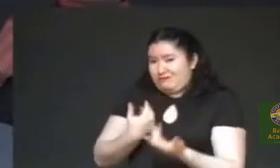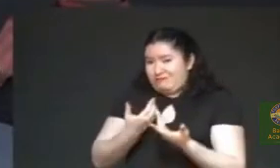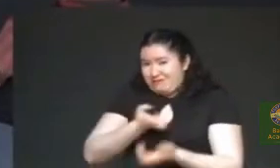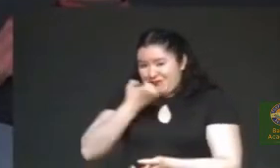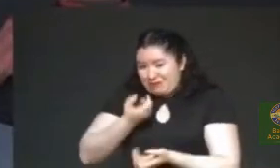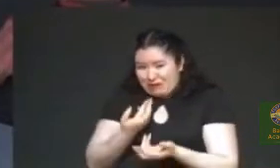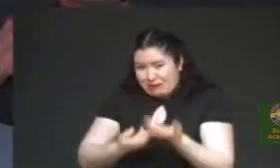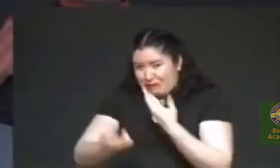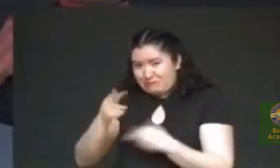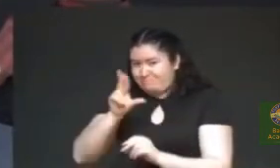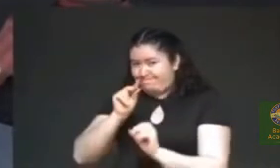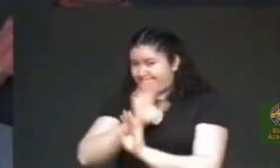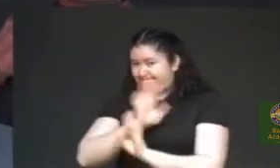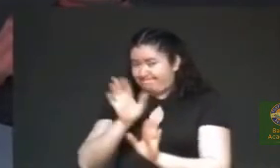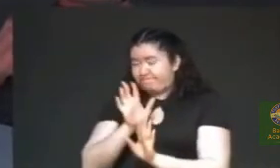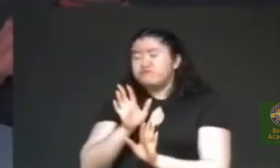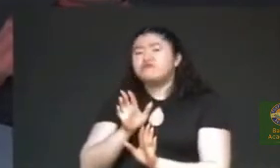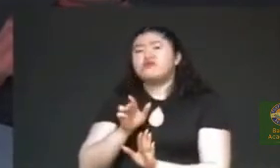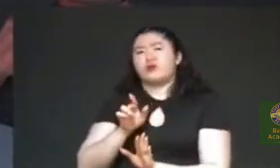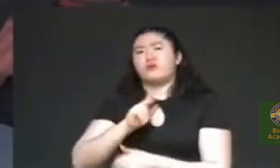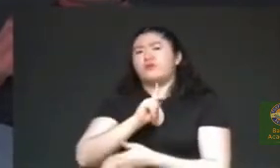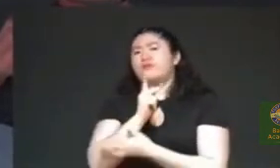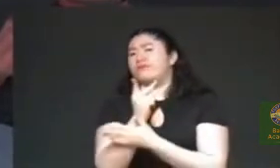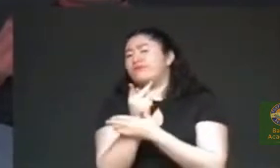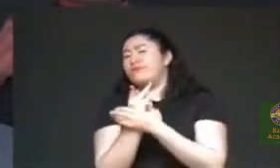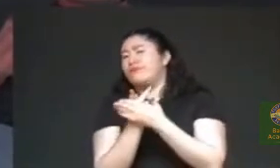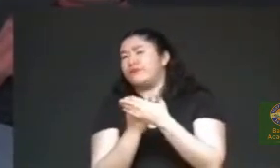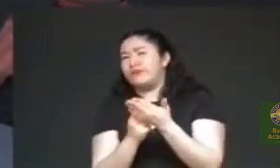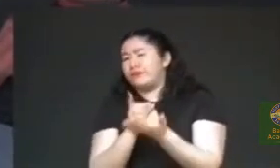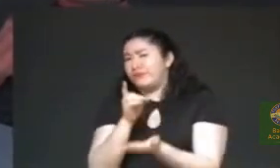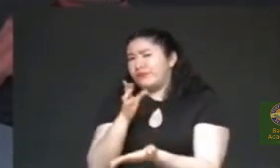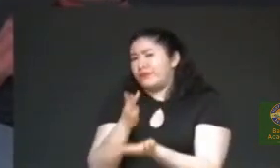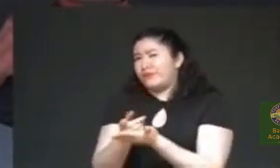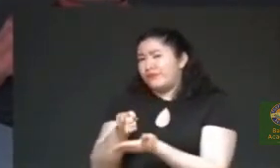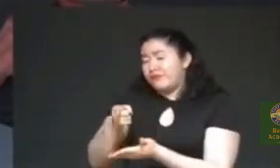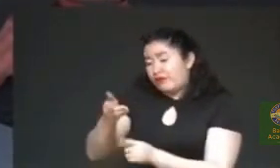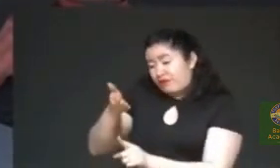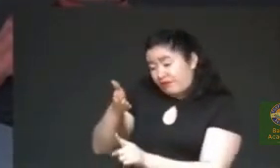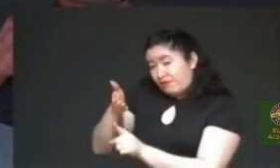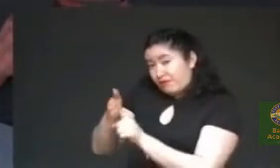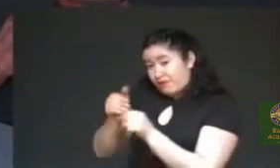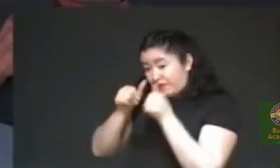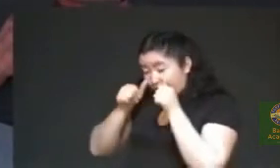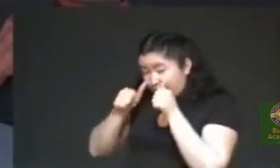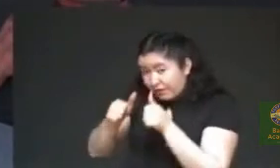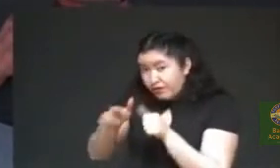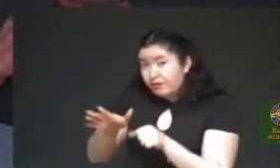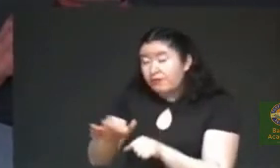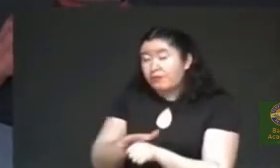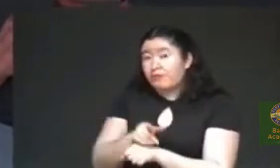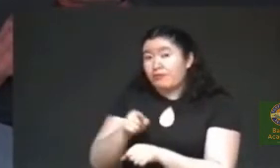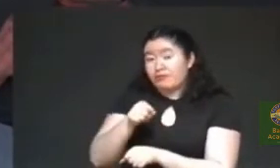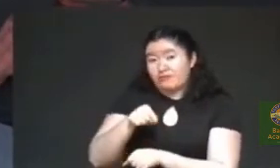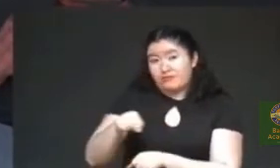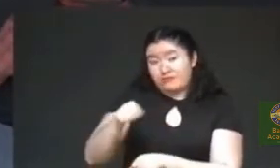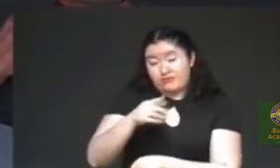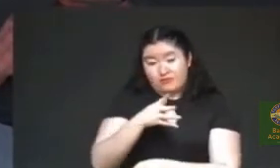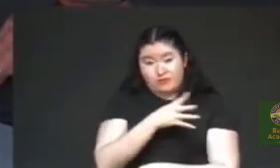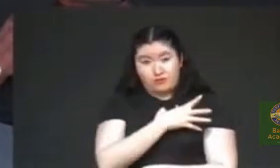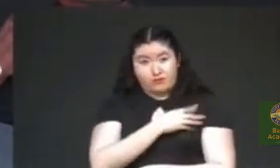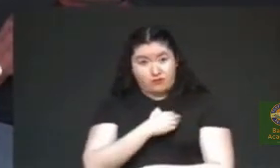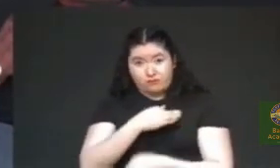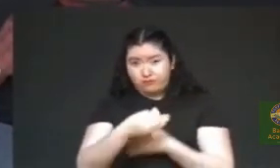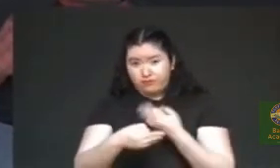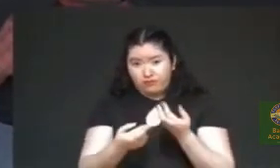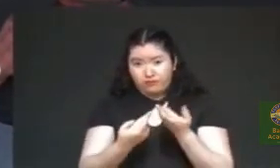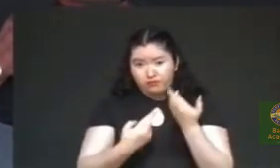un programa en especial para ellos, considerando que la intención del gobierno es que la mayor parte de los menores regrese,